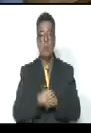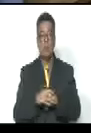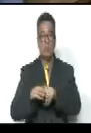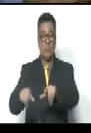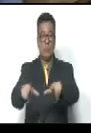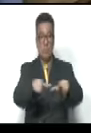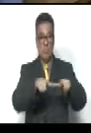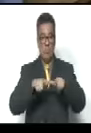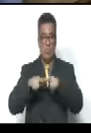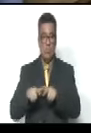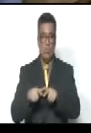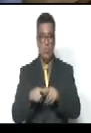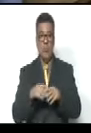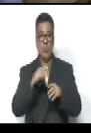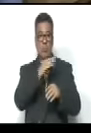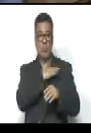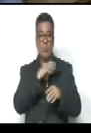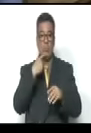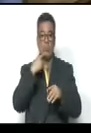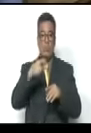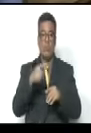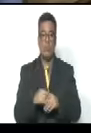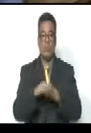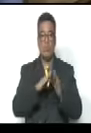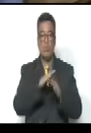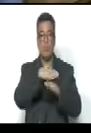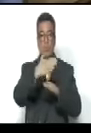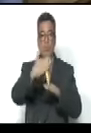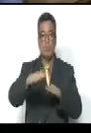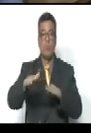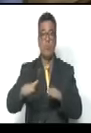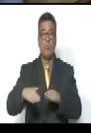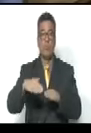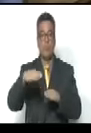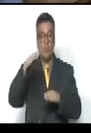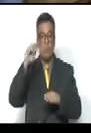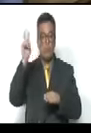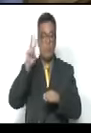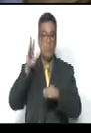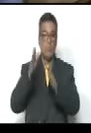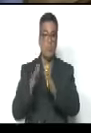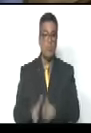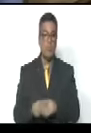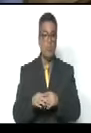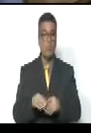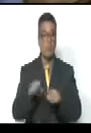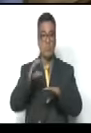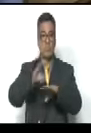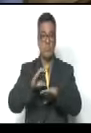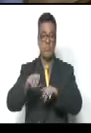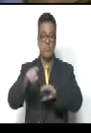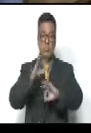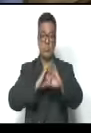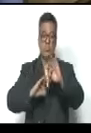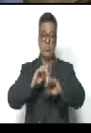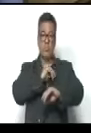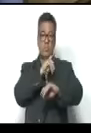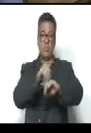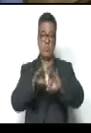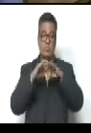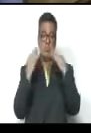zona de seguridad para el Comando de la Infantería de Marina, Escuela Naval de Venezuela y Círculo de las Fuerzas